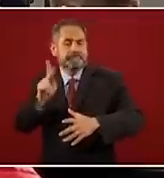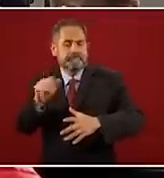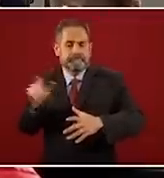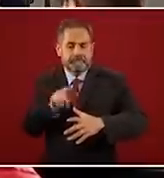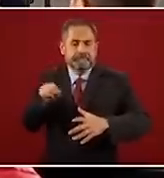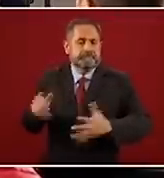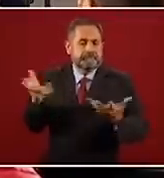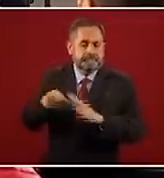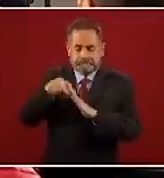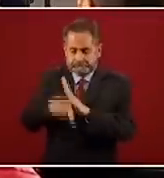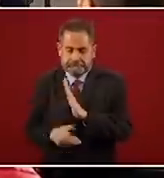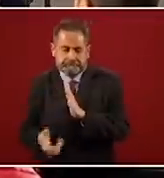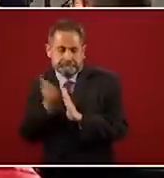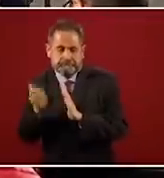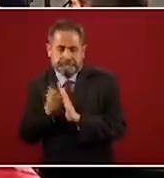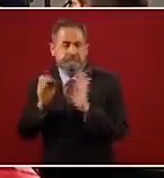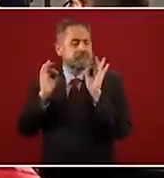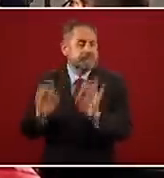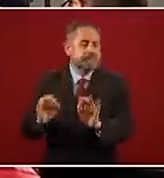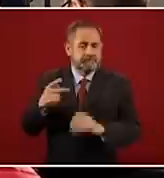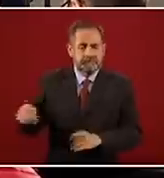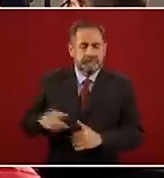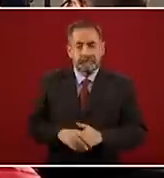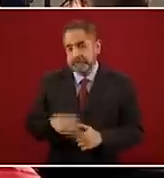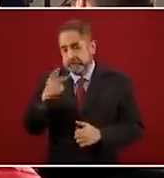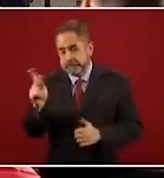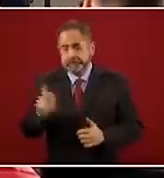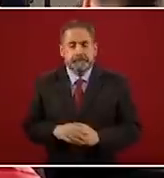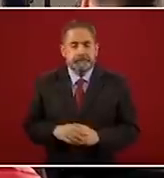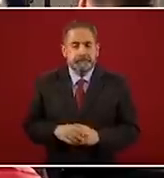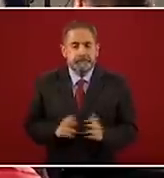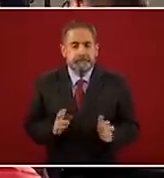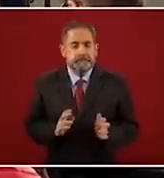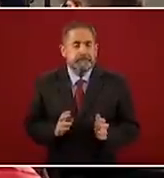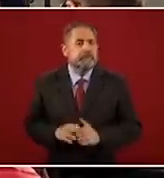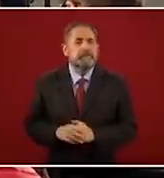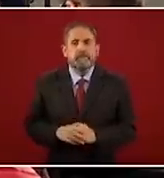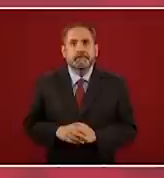la explotación. Sin embargo, pues no se quiere